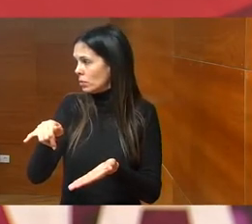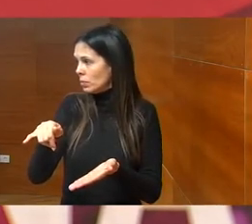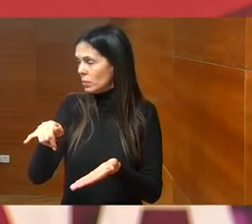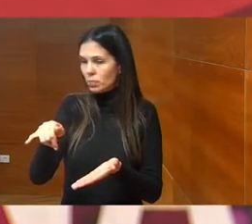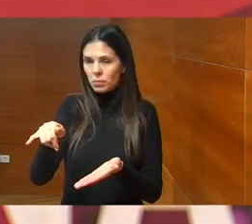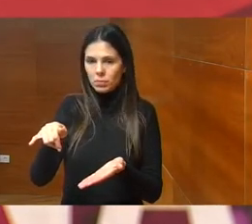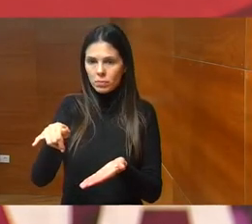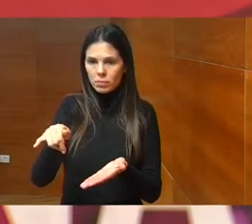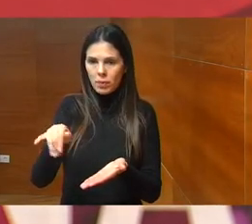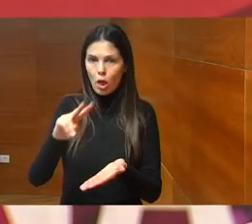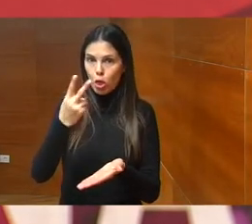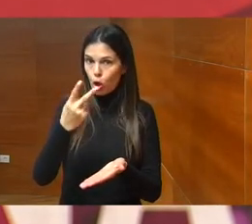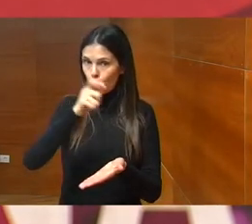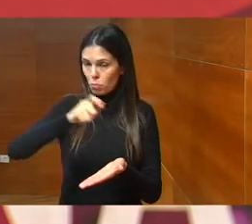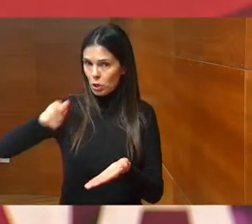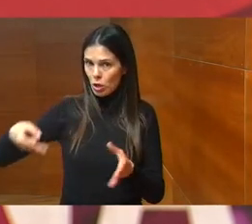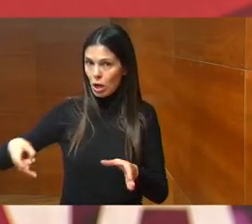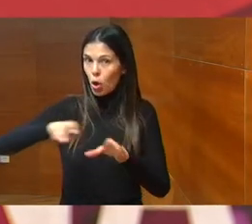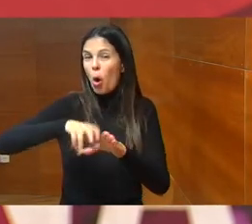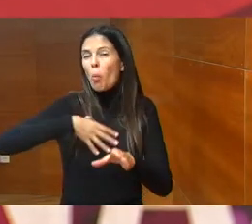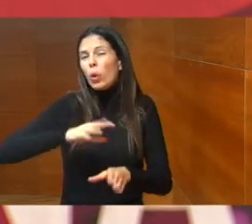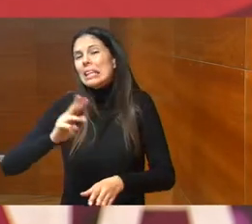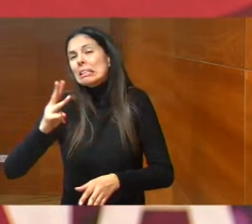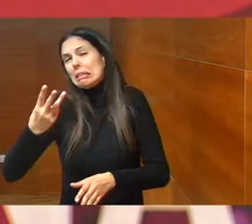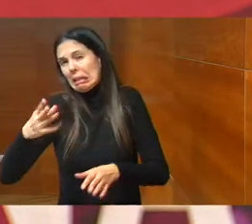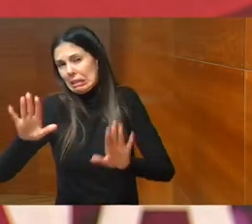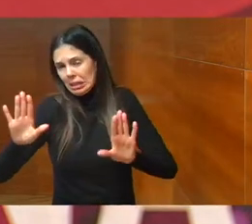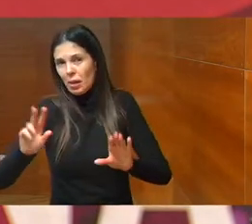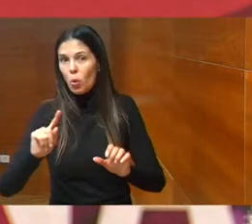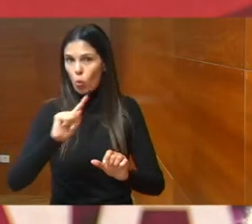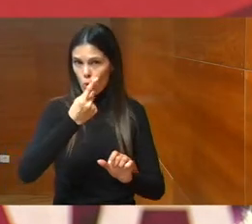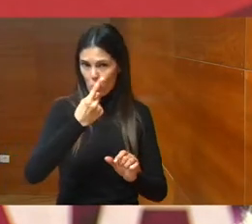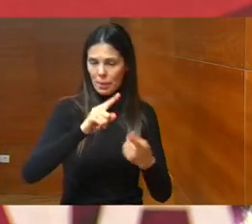a todas las personas puede haber una tercera